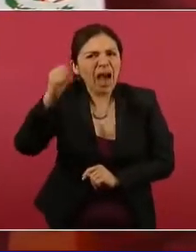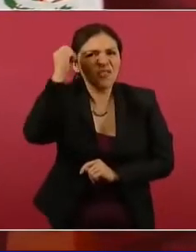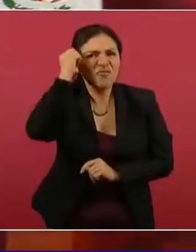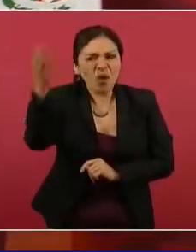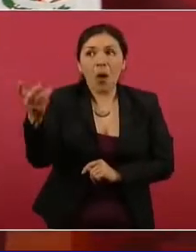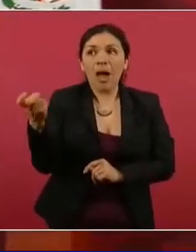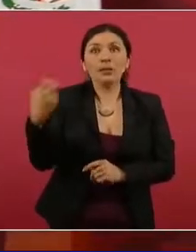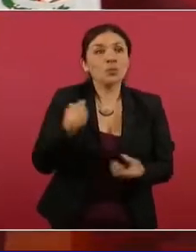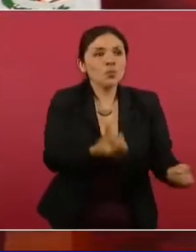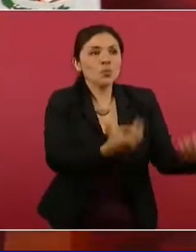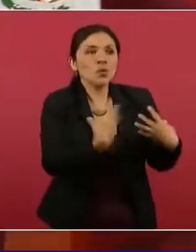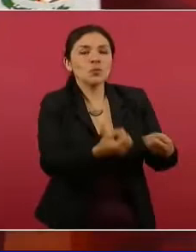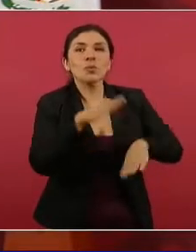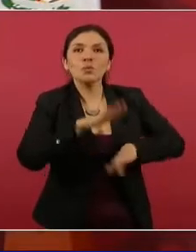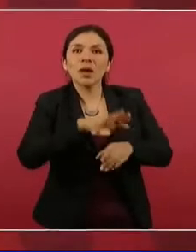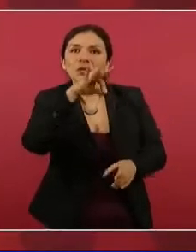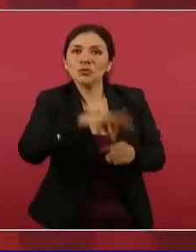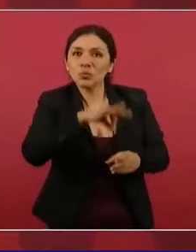votos.